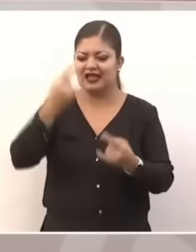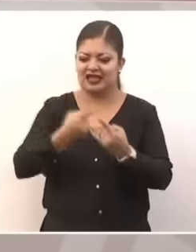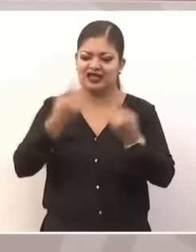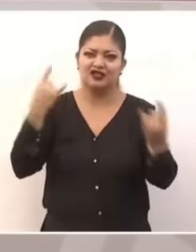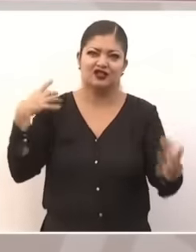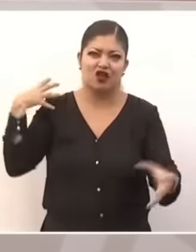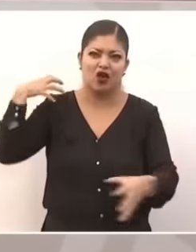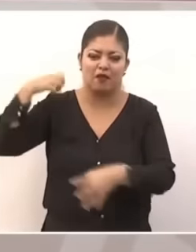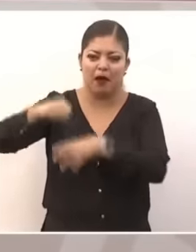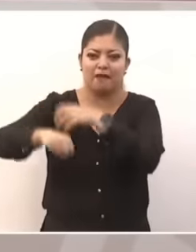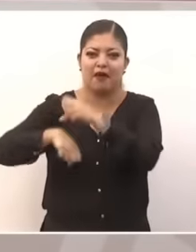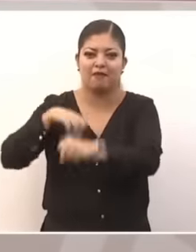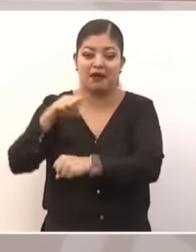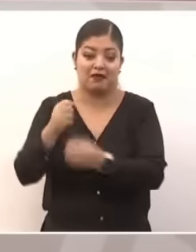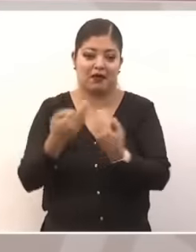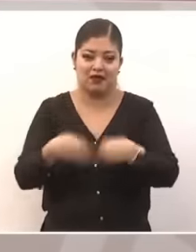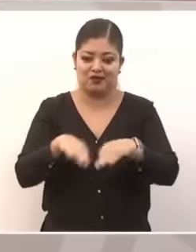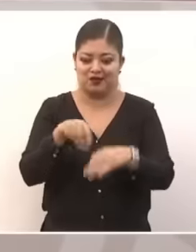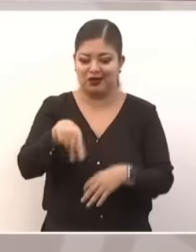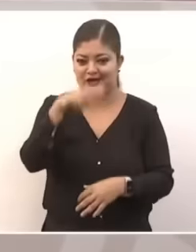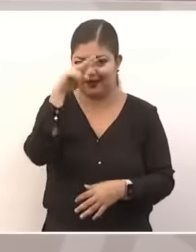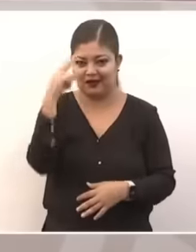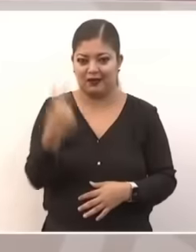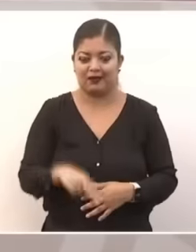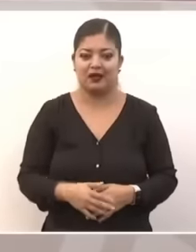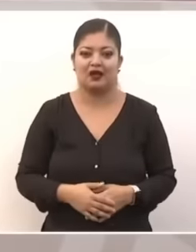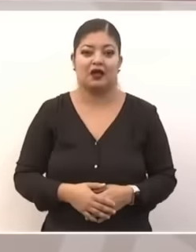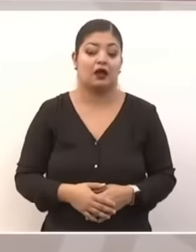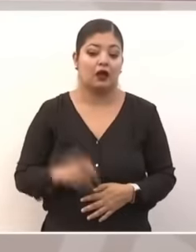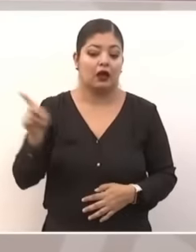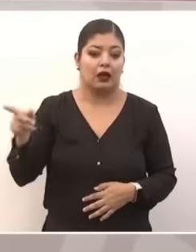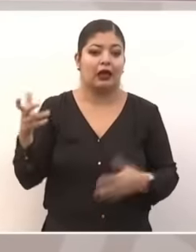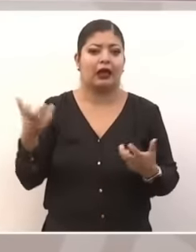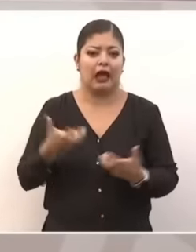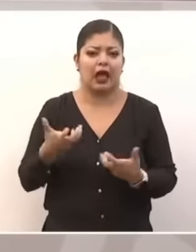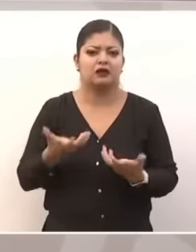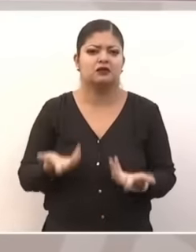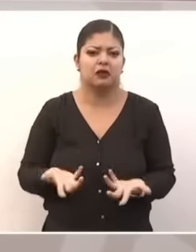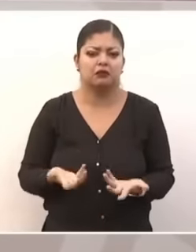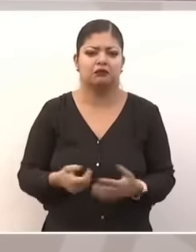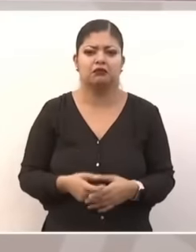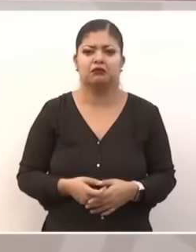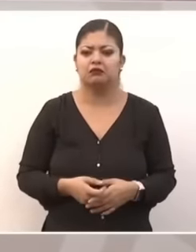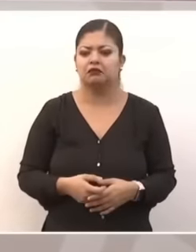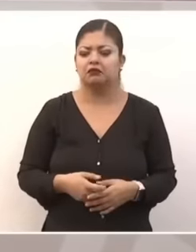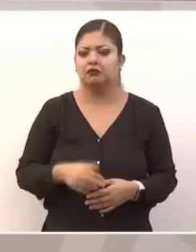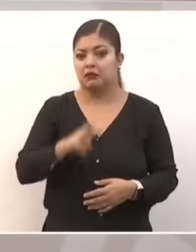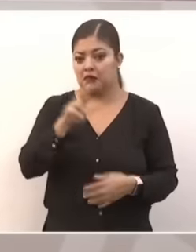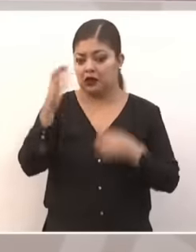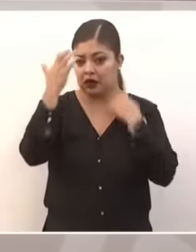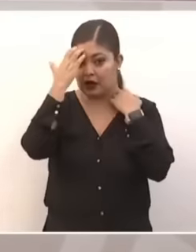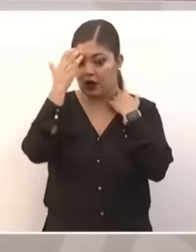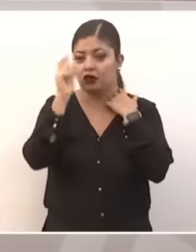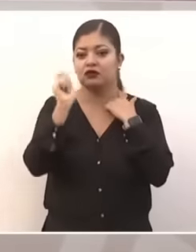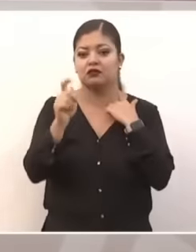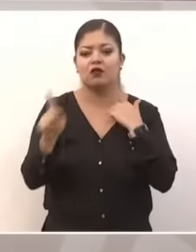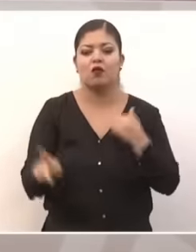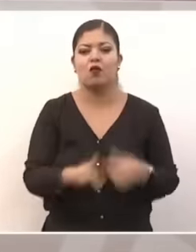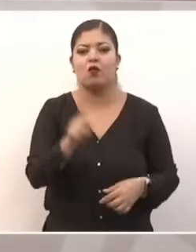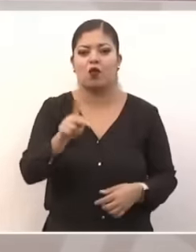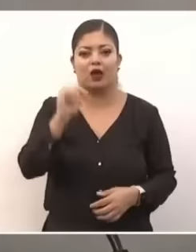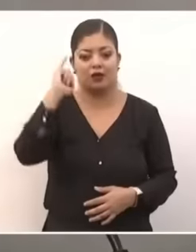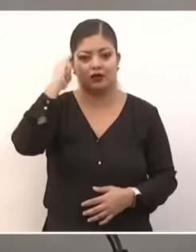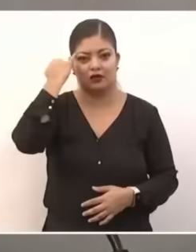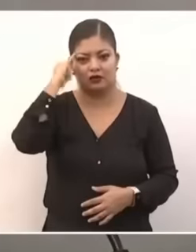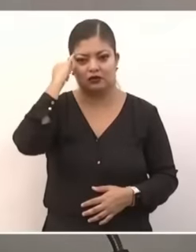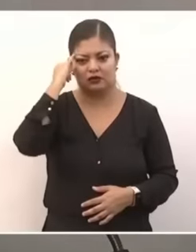algo fundamental en nuestro país. Hizo con ello un reconocimiento a los pueblos